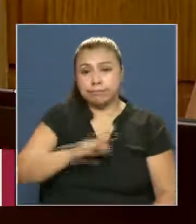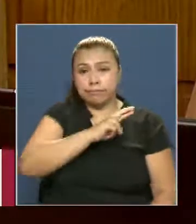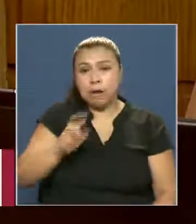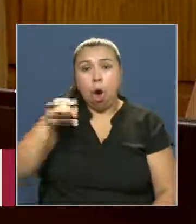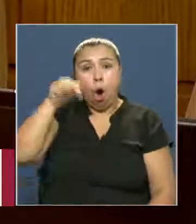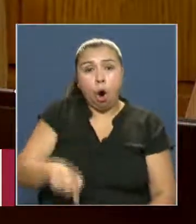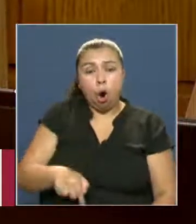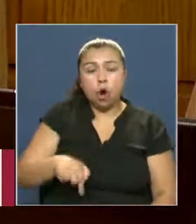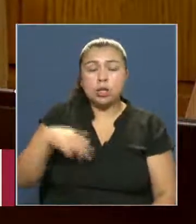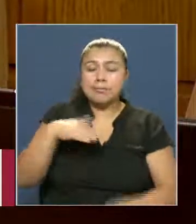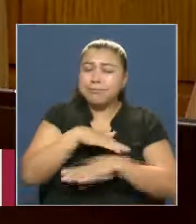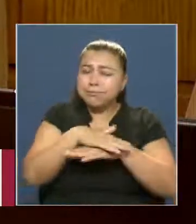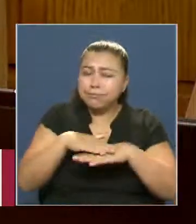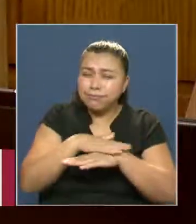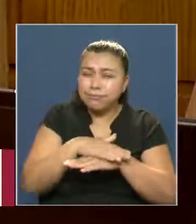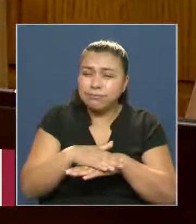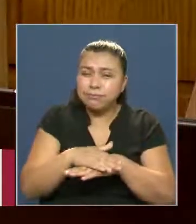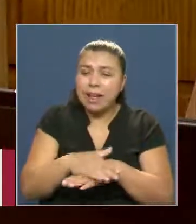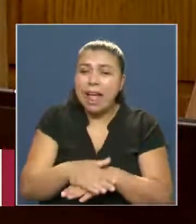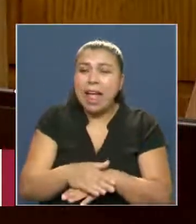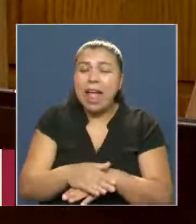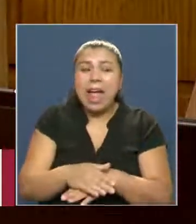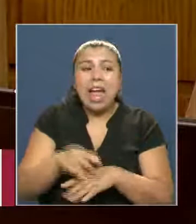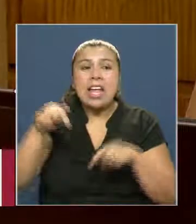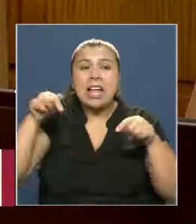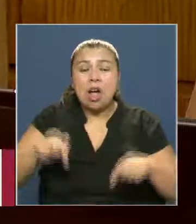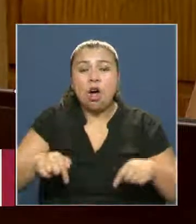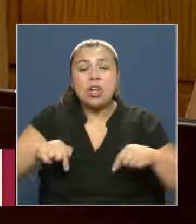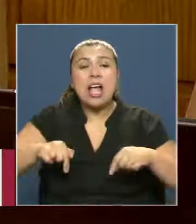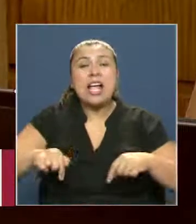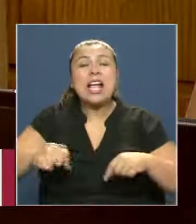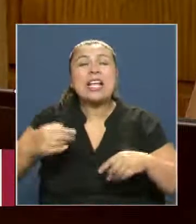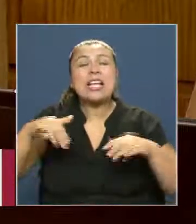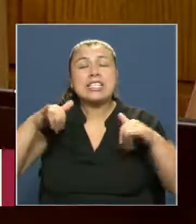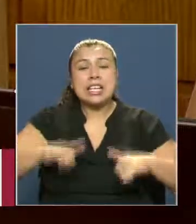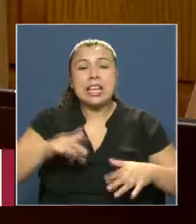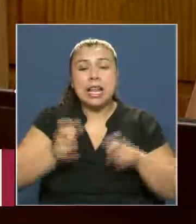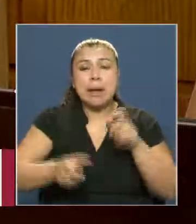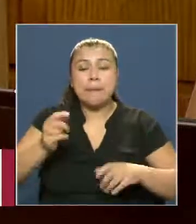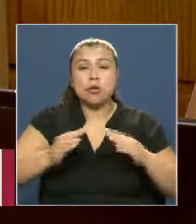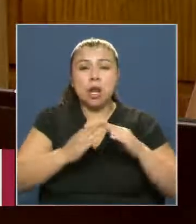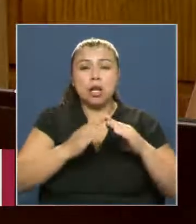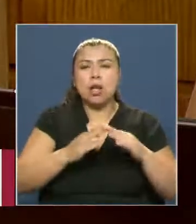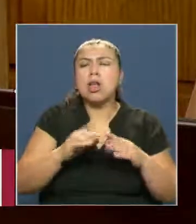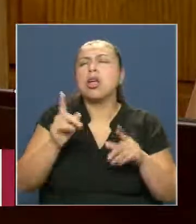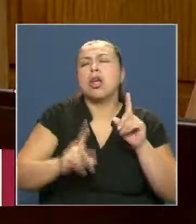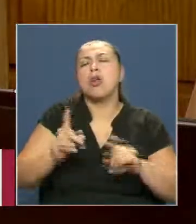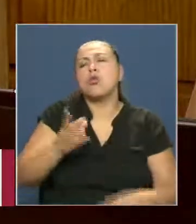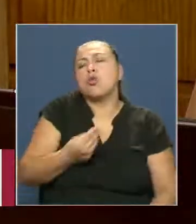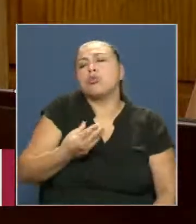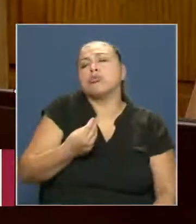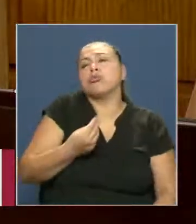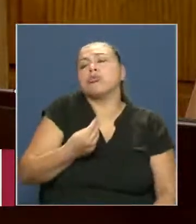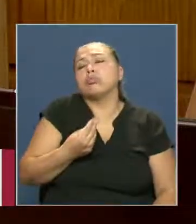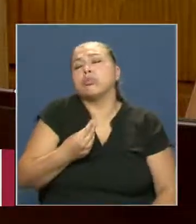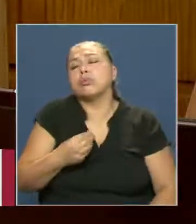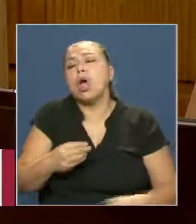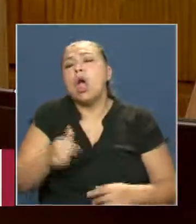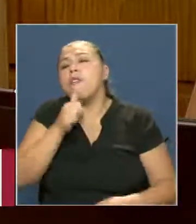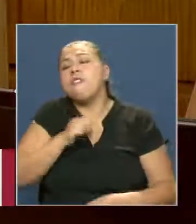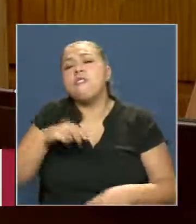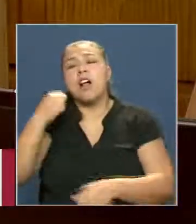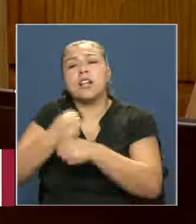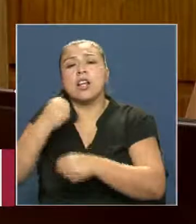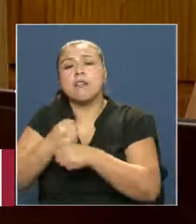día es fundamental que se declare cuarentena nacional. No es posible que haya trabajadores que tengan temor de si faltan a sus trabajos tengan